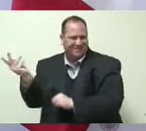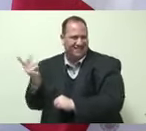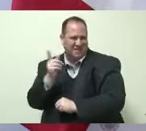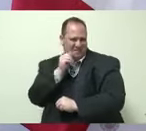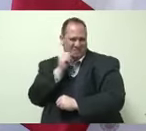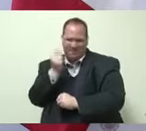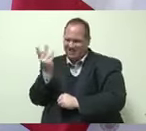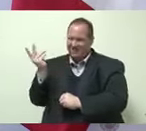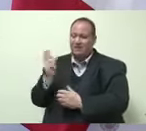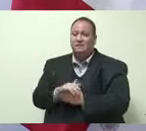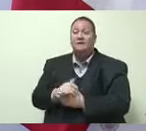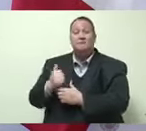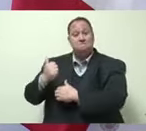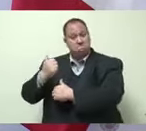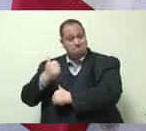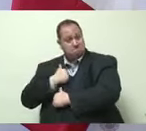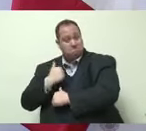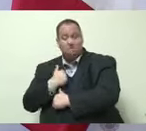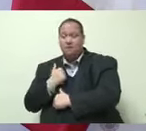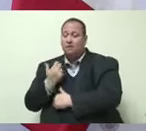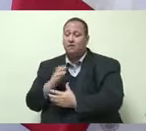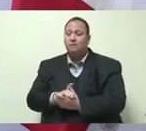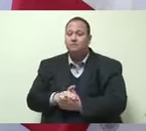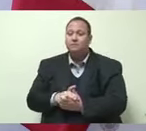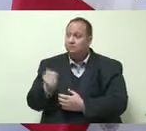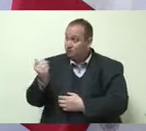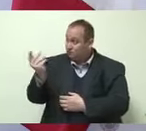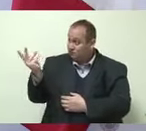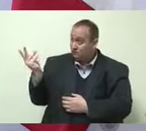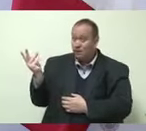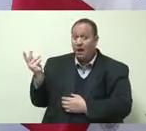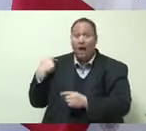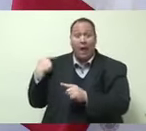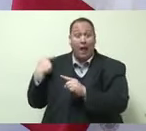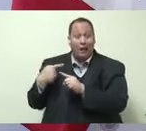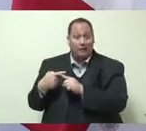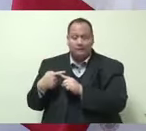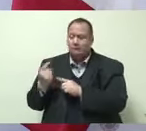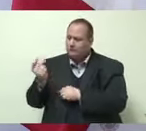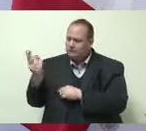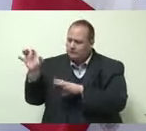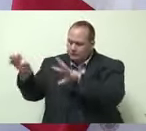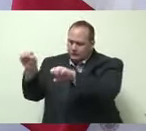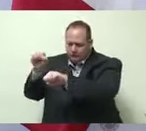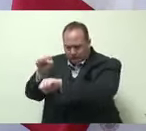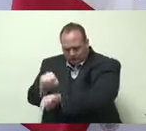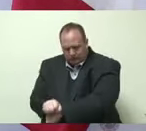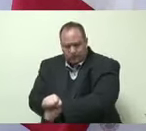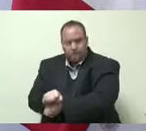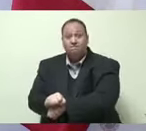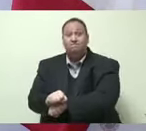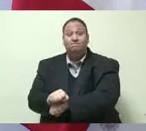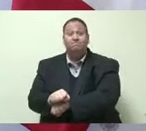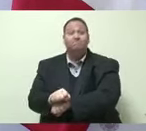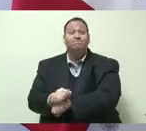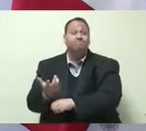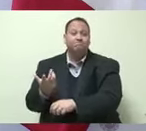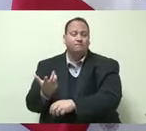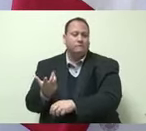seguridad, Fuerzas Armadas y demás, de las cuales hasta este momento podemos determinar, hasta este punto